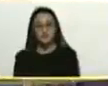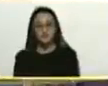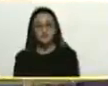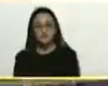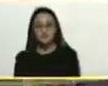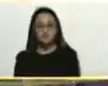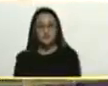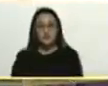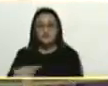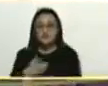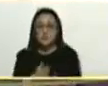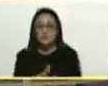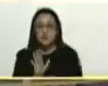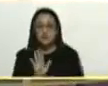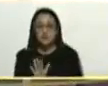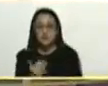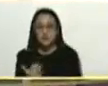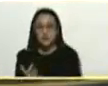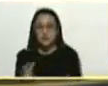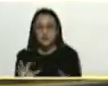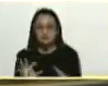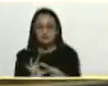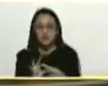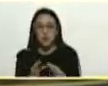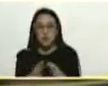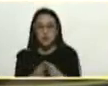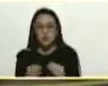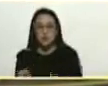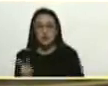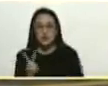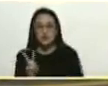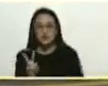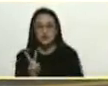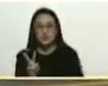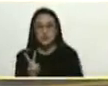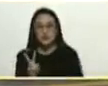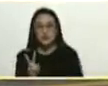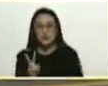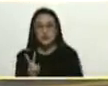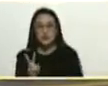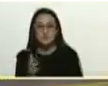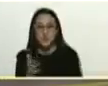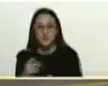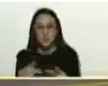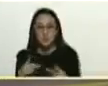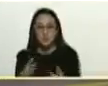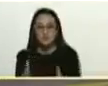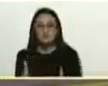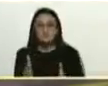así pues estamos uniendo a todo el sector empresarial de Venezuela para producir para crecer